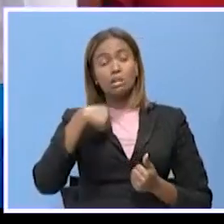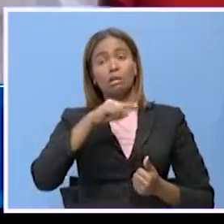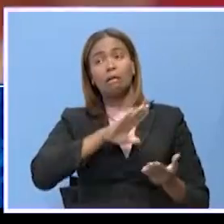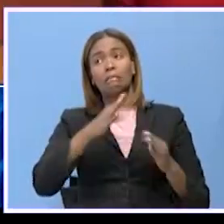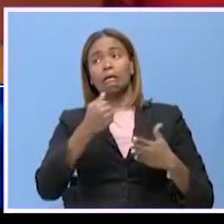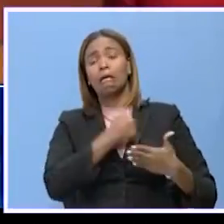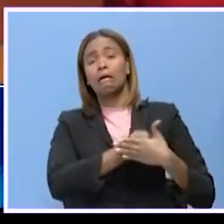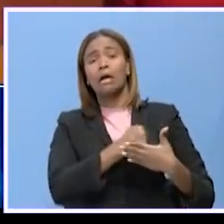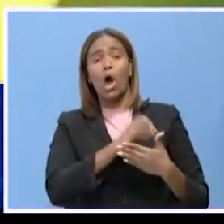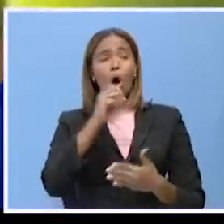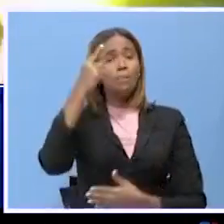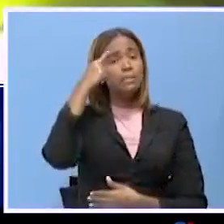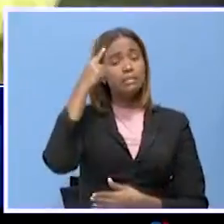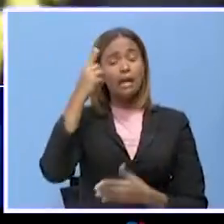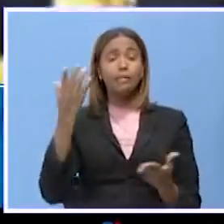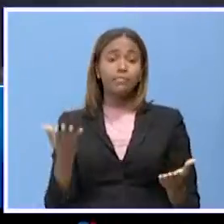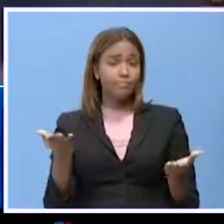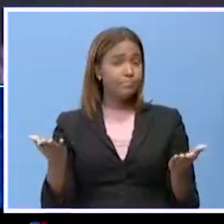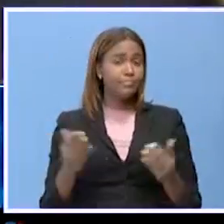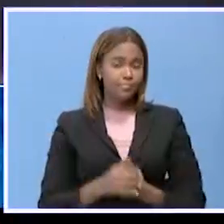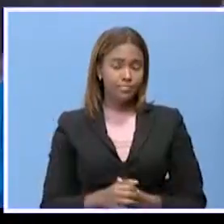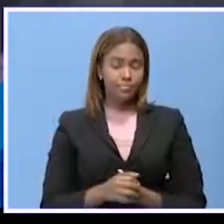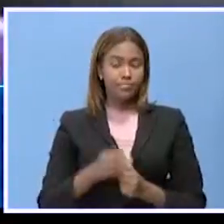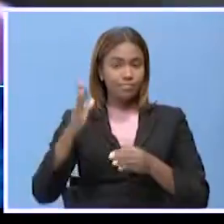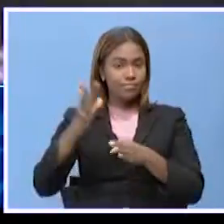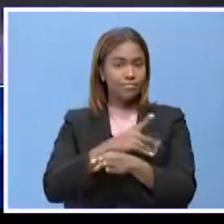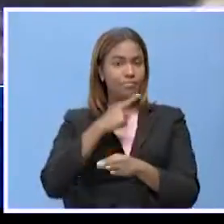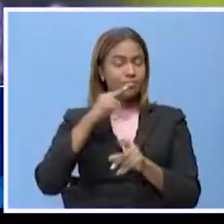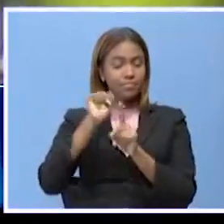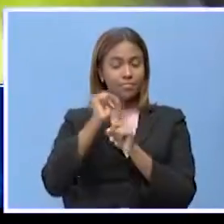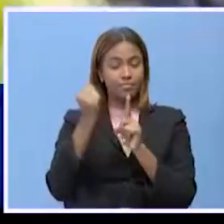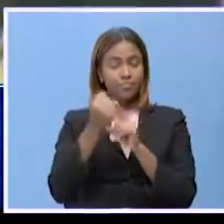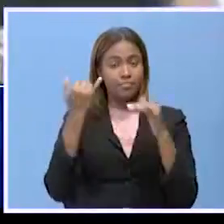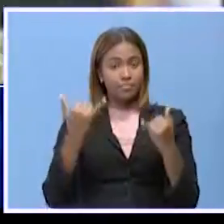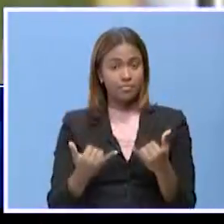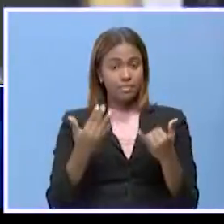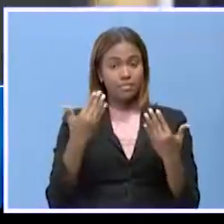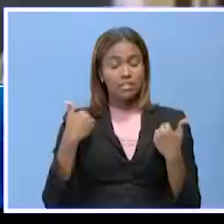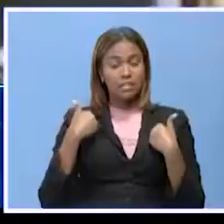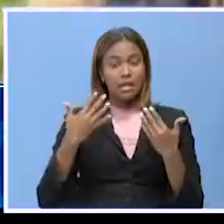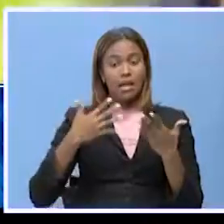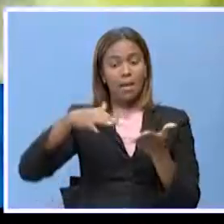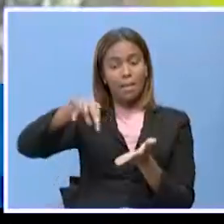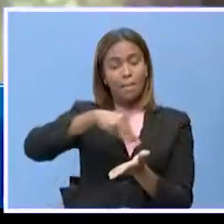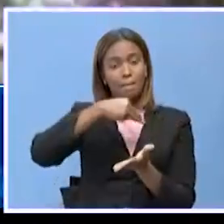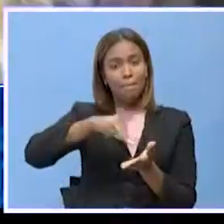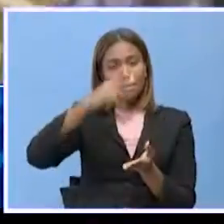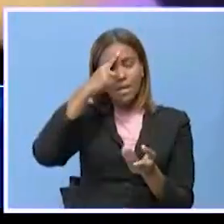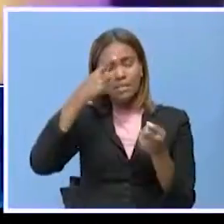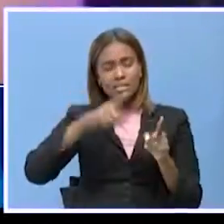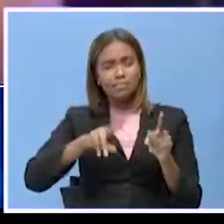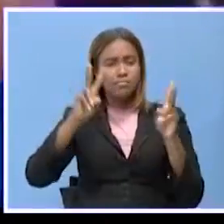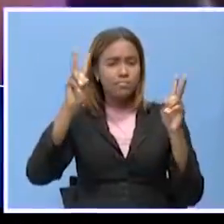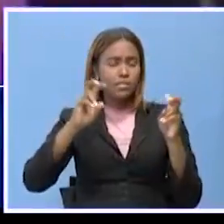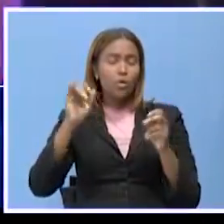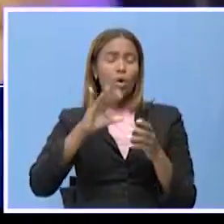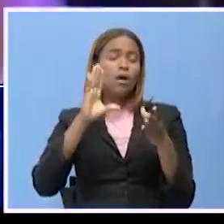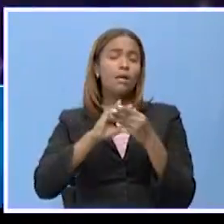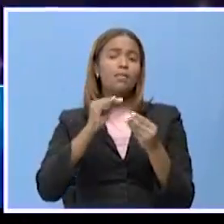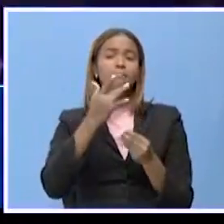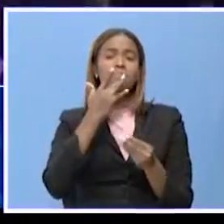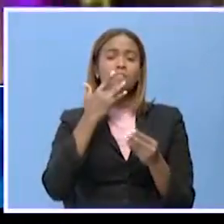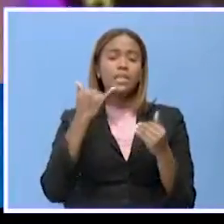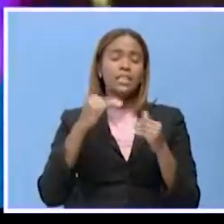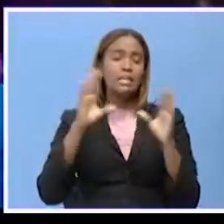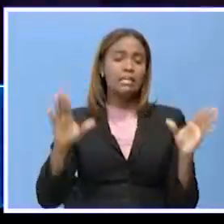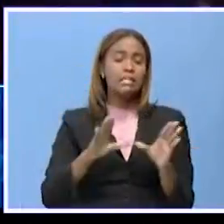que a lo mejor no debemos pensar. El artista precisa que las estaciones de radio no le dan el espacio al merengue por razones de interés y refiere que hay